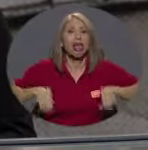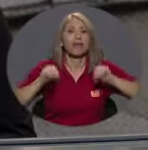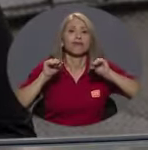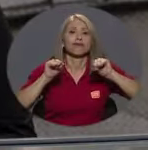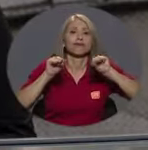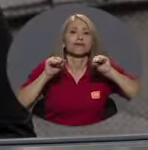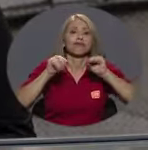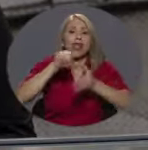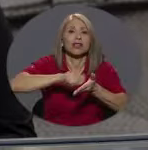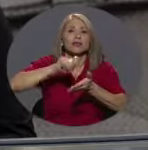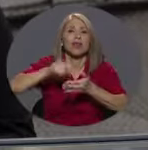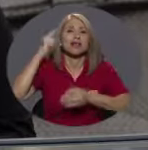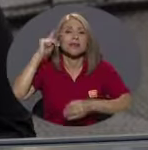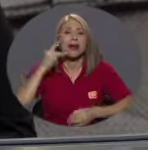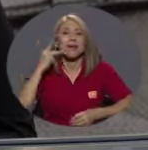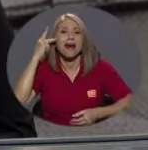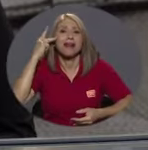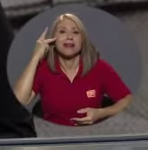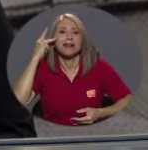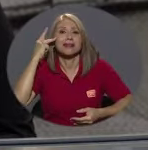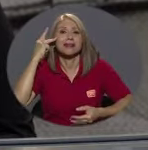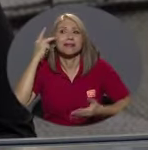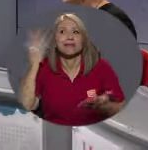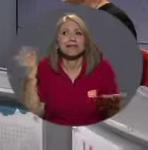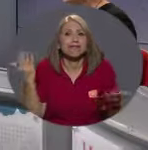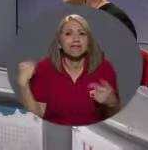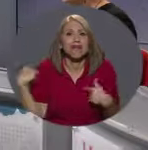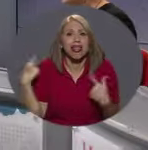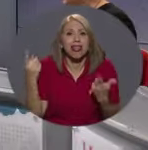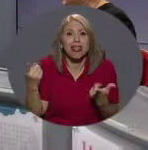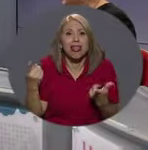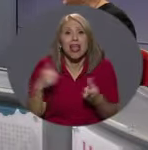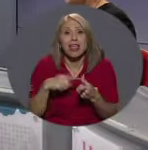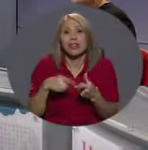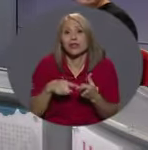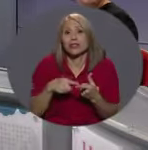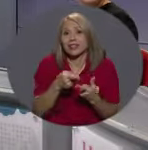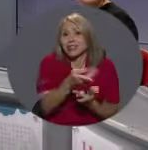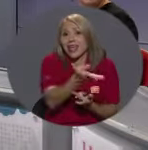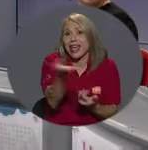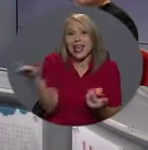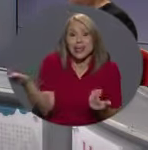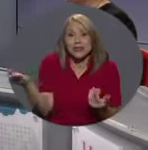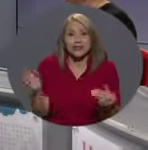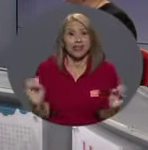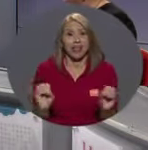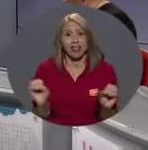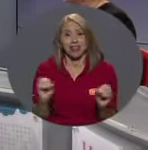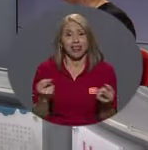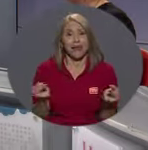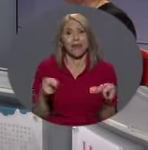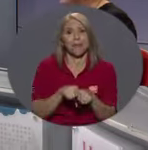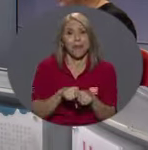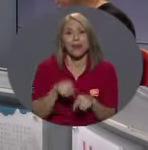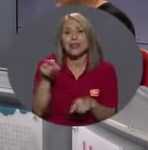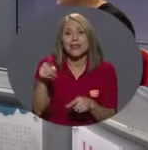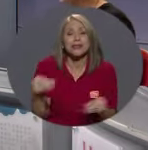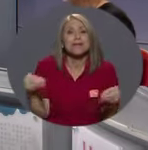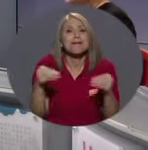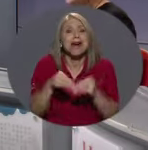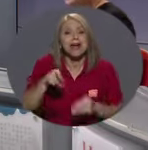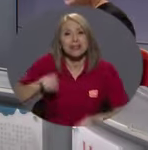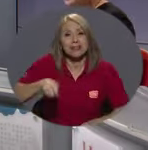todos los que somos papás no tenemos escuela para padres, ellos no lo han tenido, muchas veces con mucho mayor